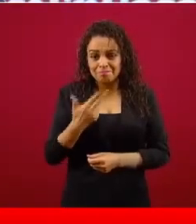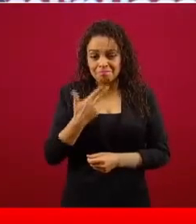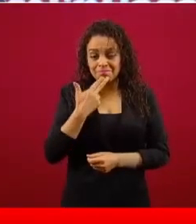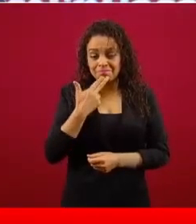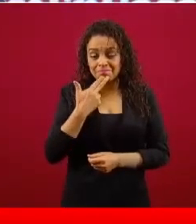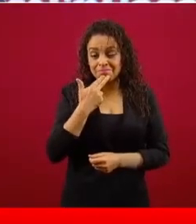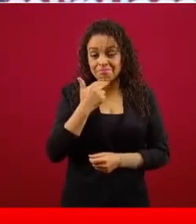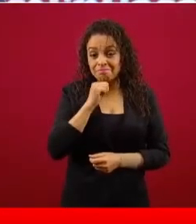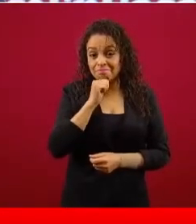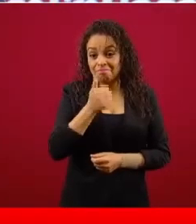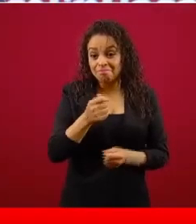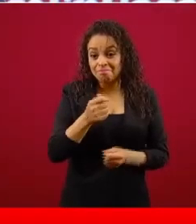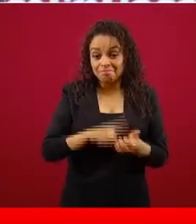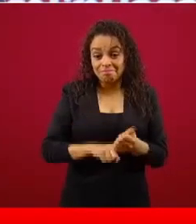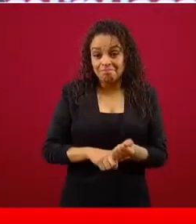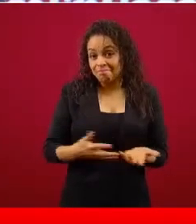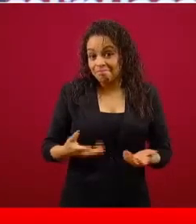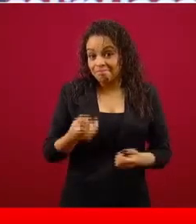en eso,